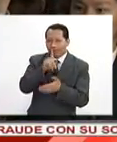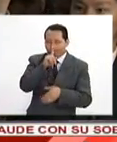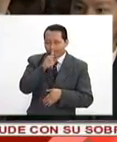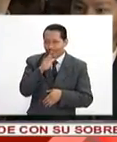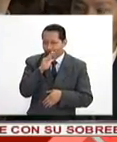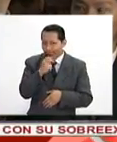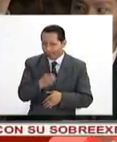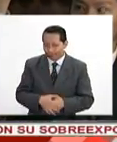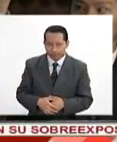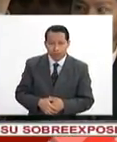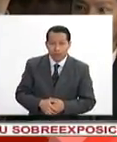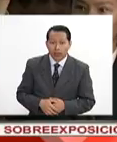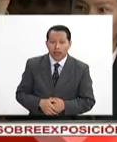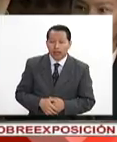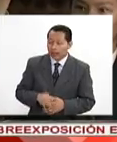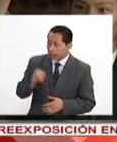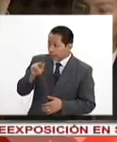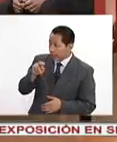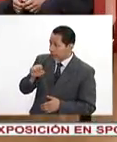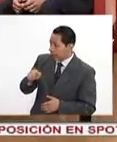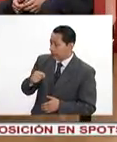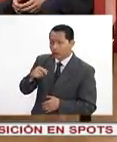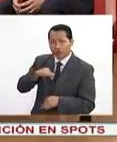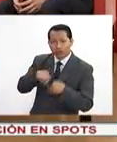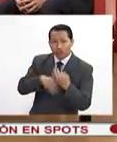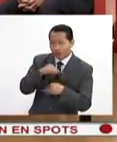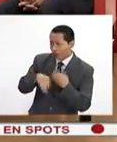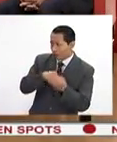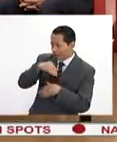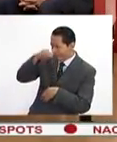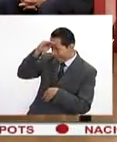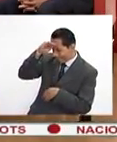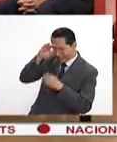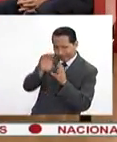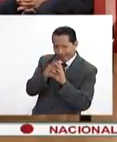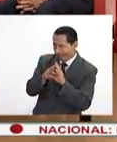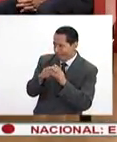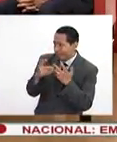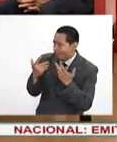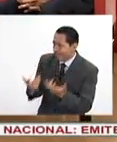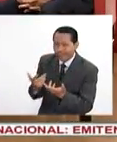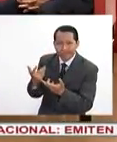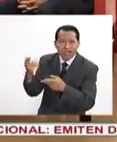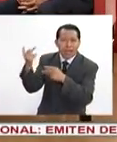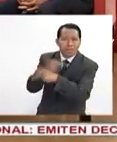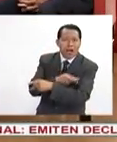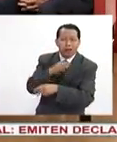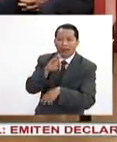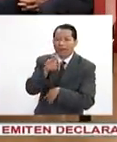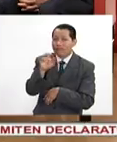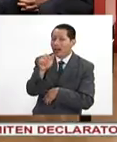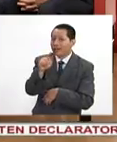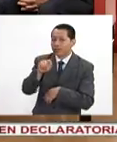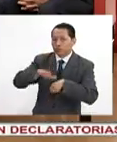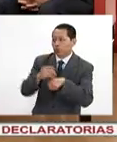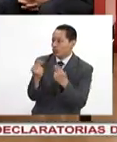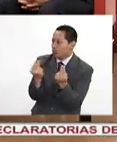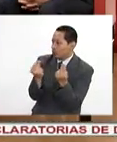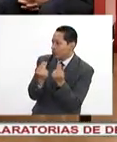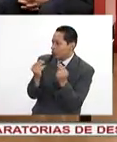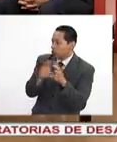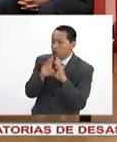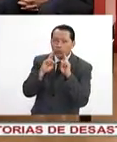políticas. Inés, pero la pregunta que todos nos hacemos es, y bueno, ¿qué irá a pasar con el Brexit? ¿No? Porque está la urgencia por